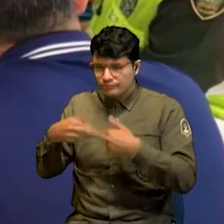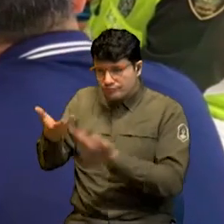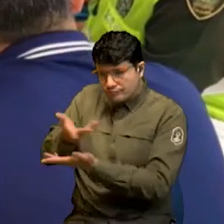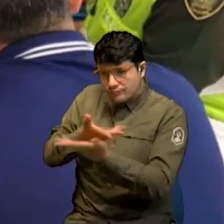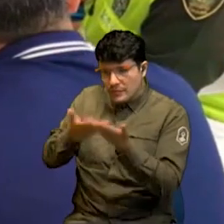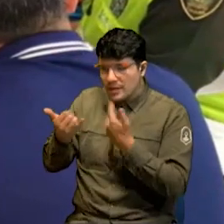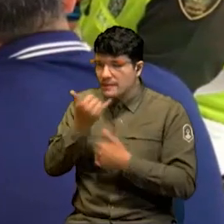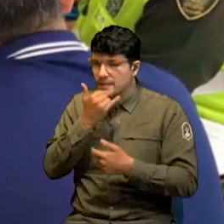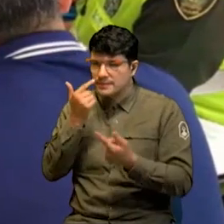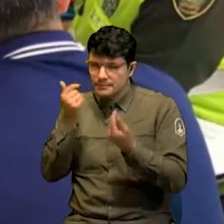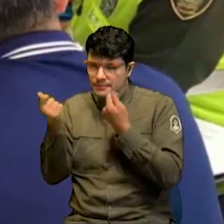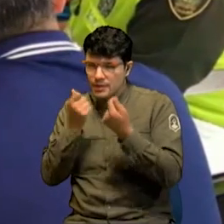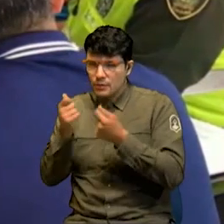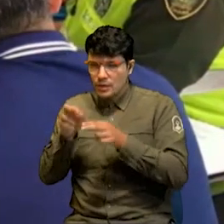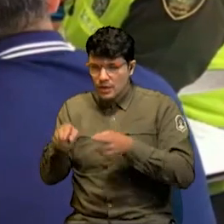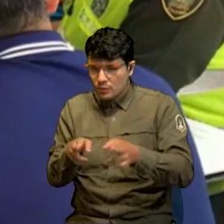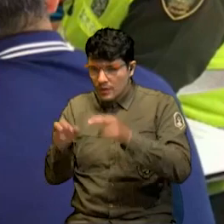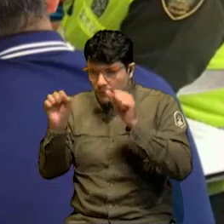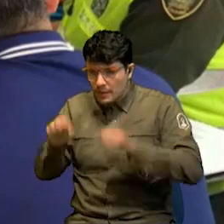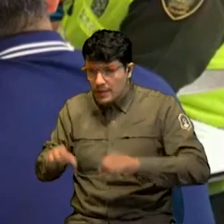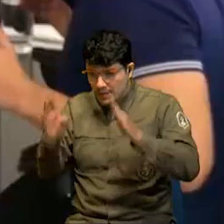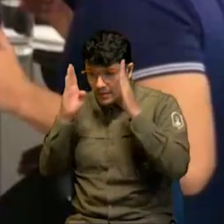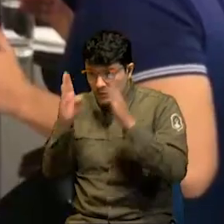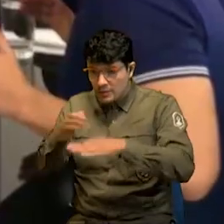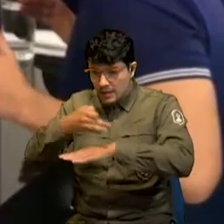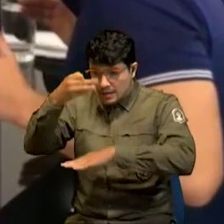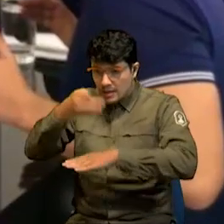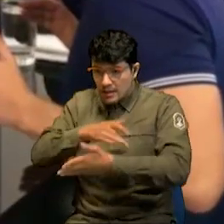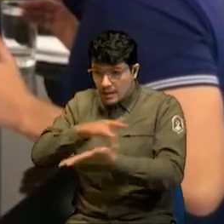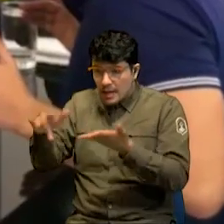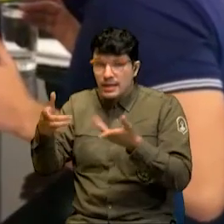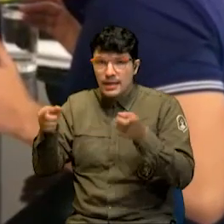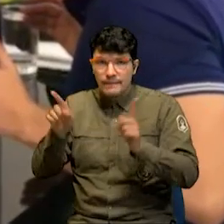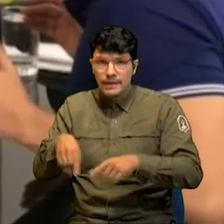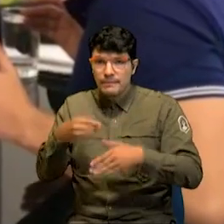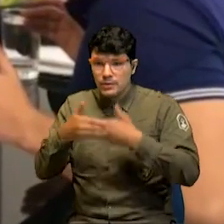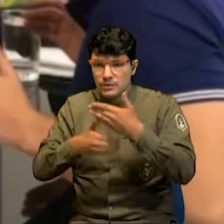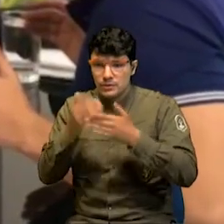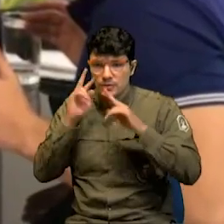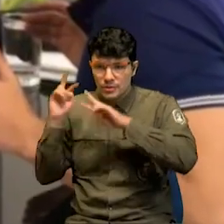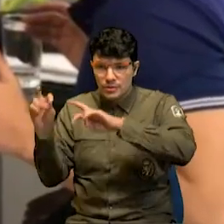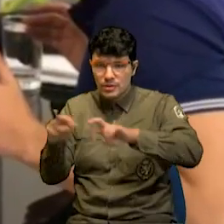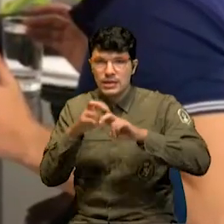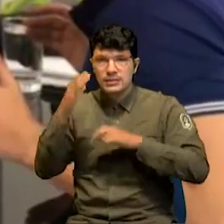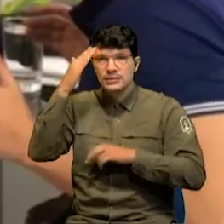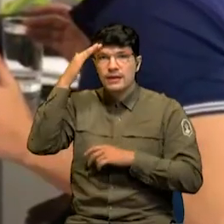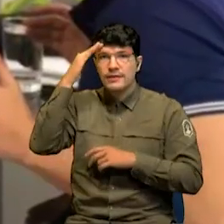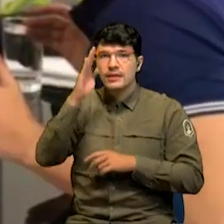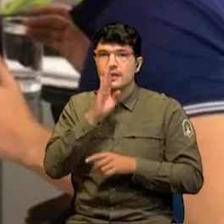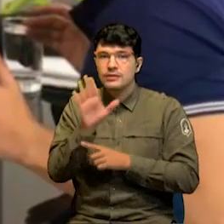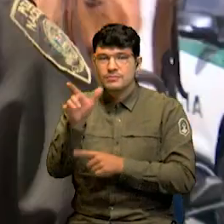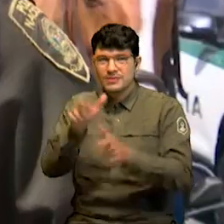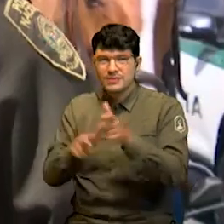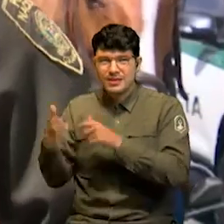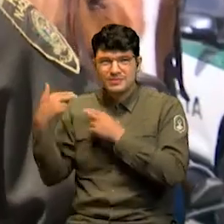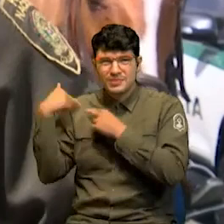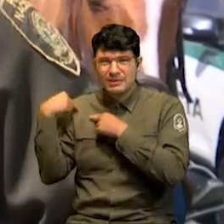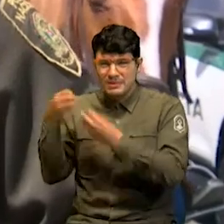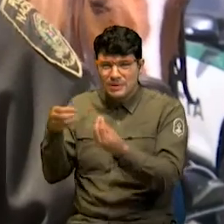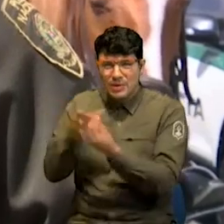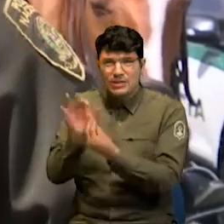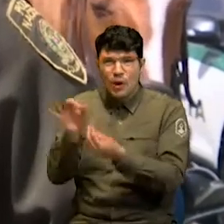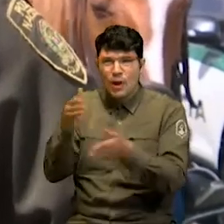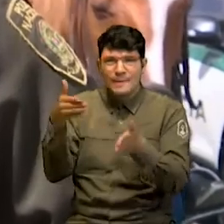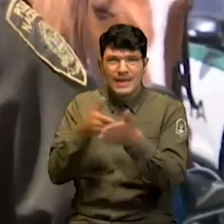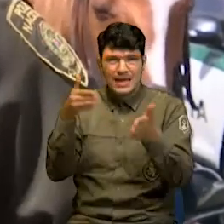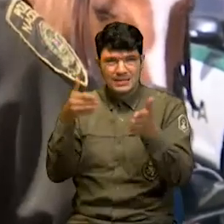que establecen una ruta de atención, alerta temprana, esquemas de seguridad e investigación para establecer quiénes están detrás de estas amenazas. Estamos